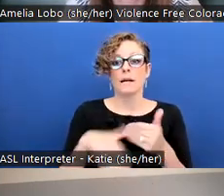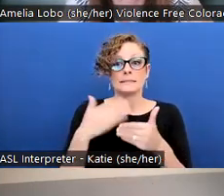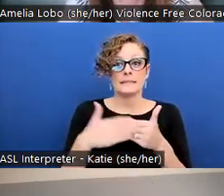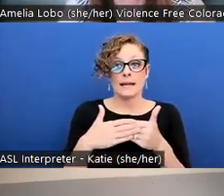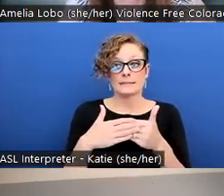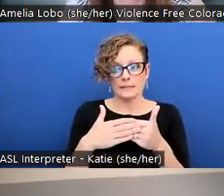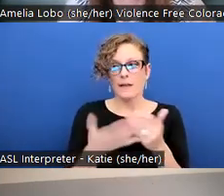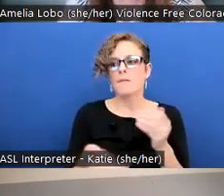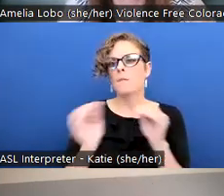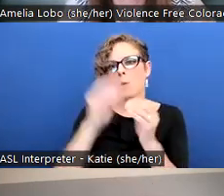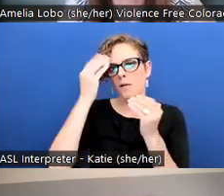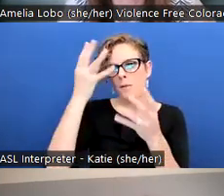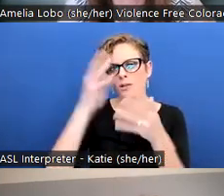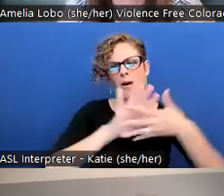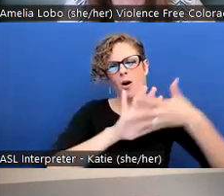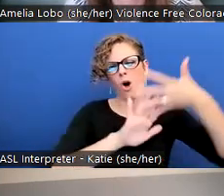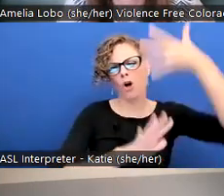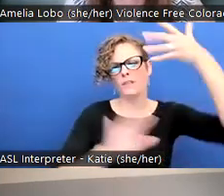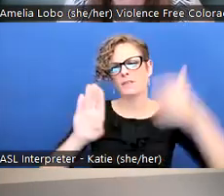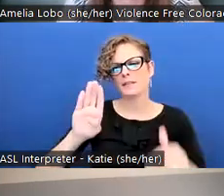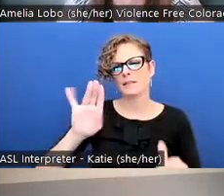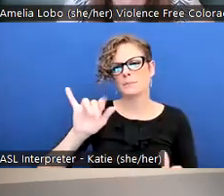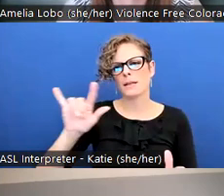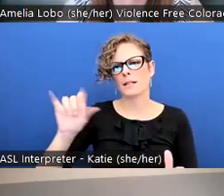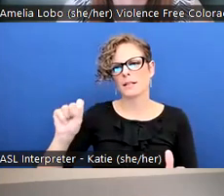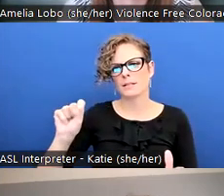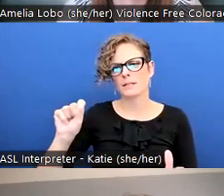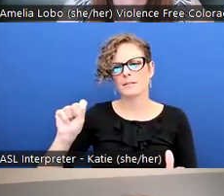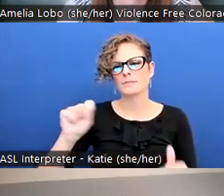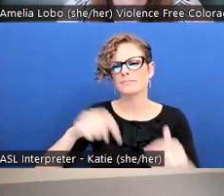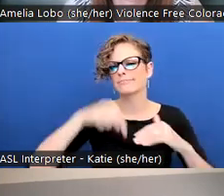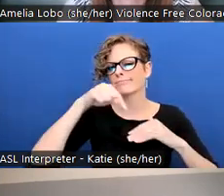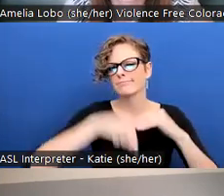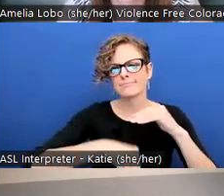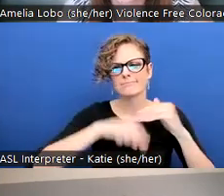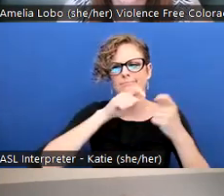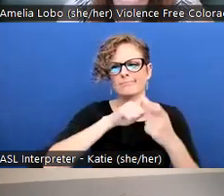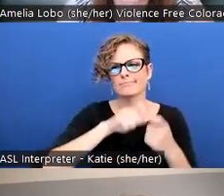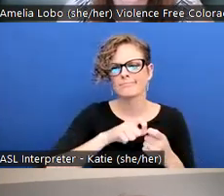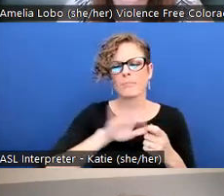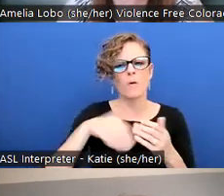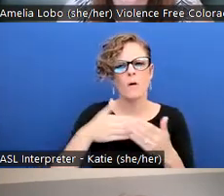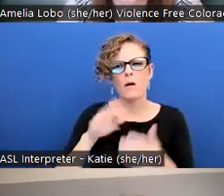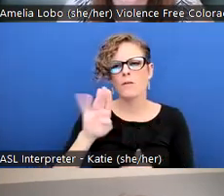¿Qué sigue? Hay más información sobre todas estas leyes